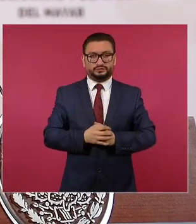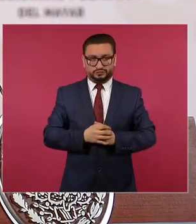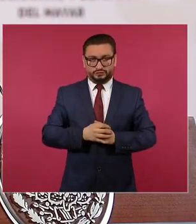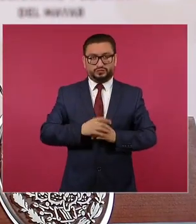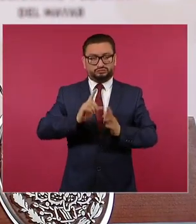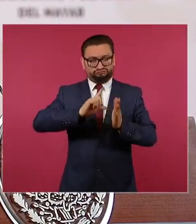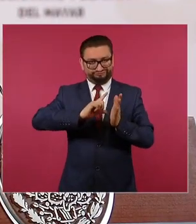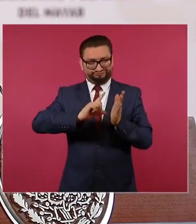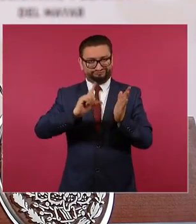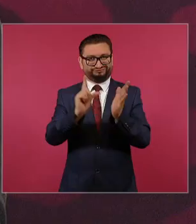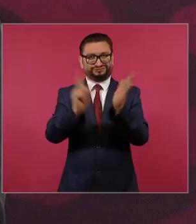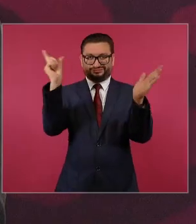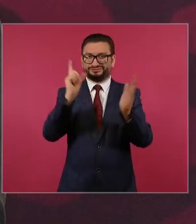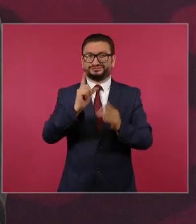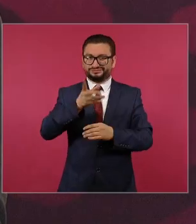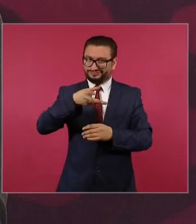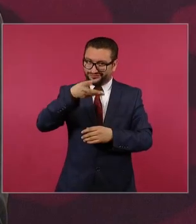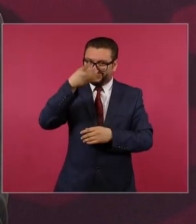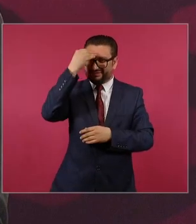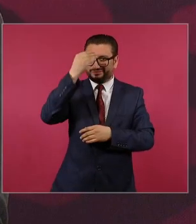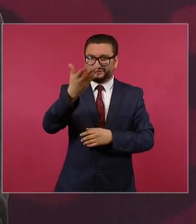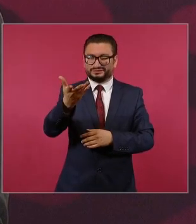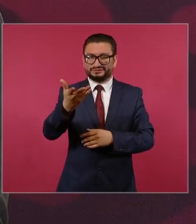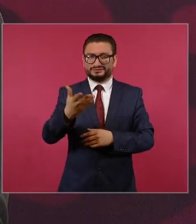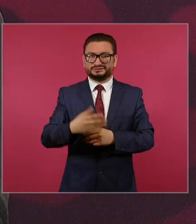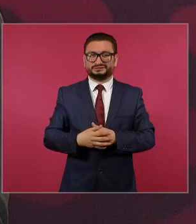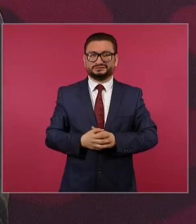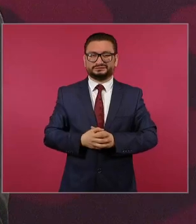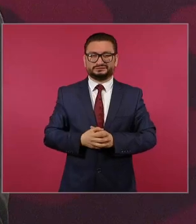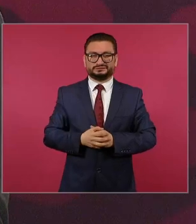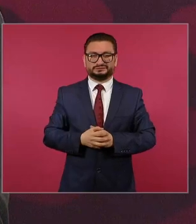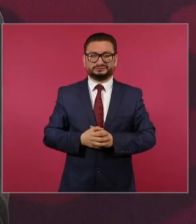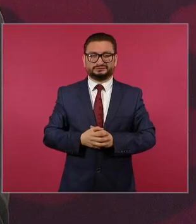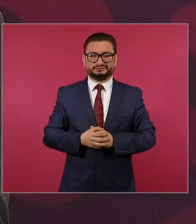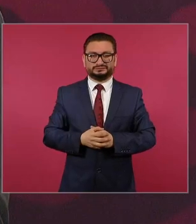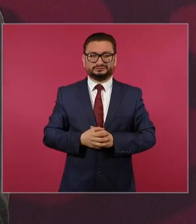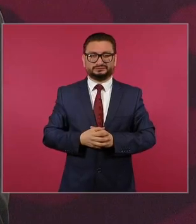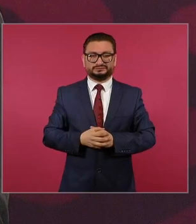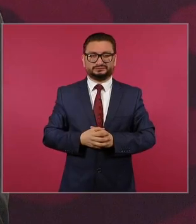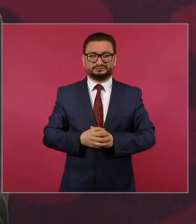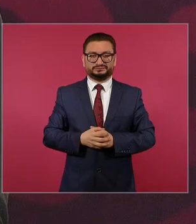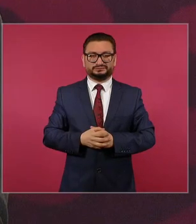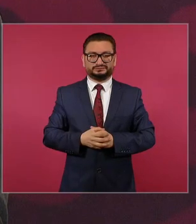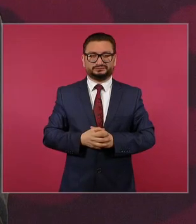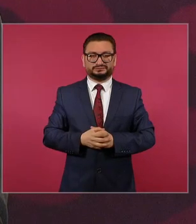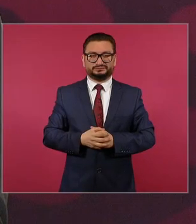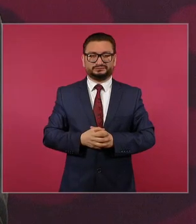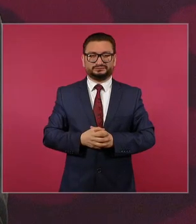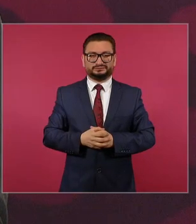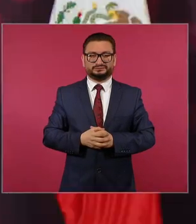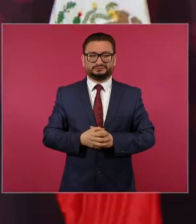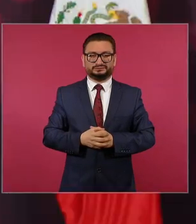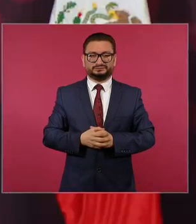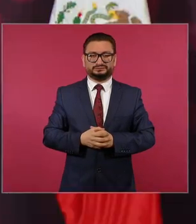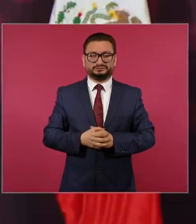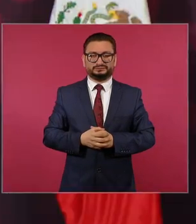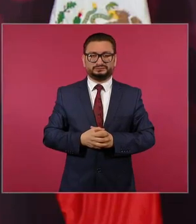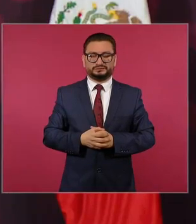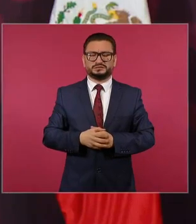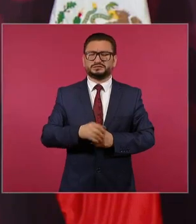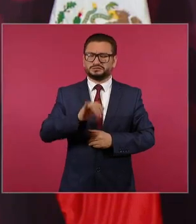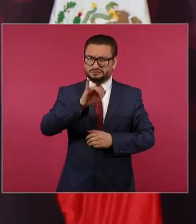aprender la lección. Una nueva generación de líderes de opinión, por ejemplo.